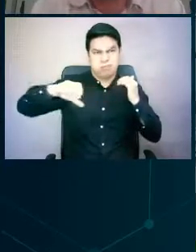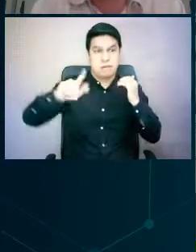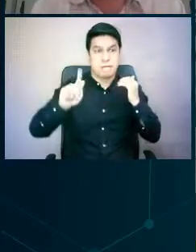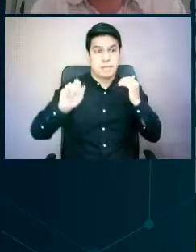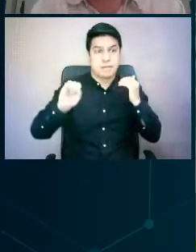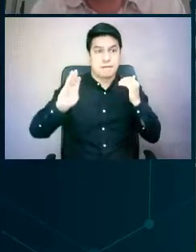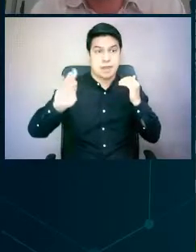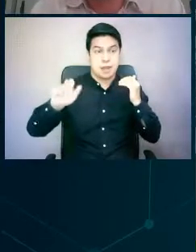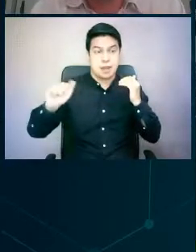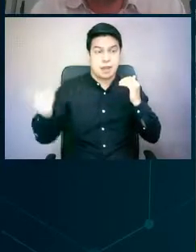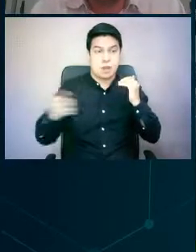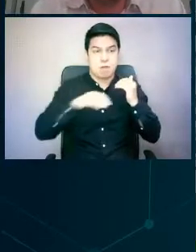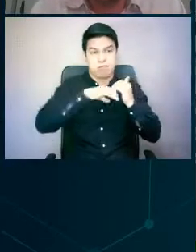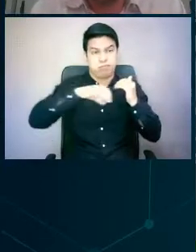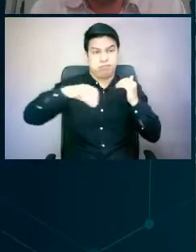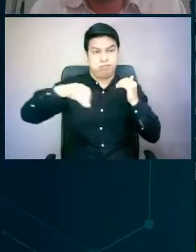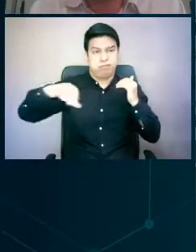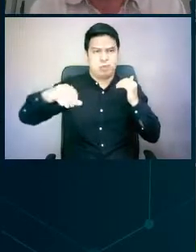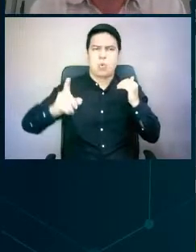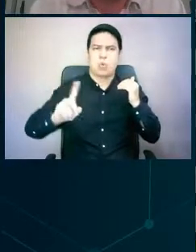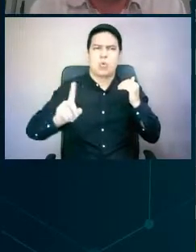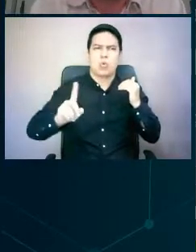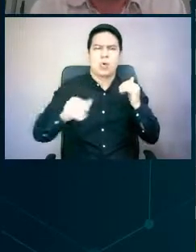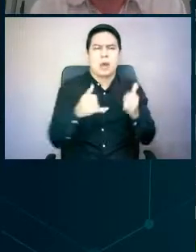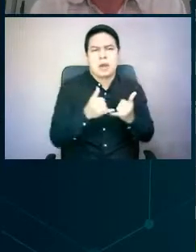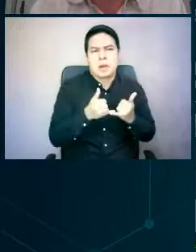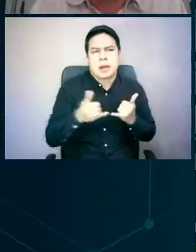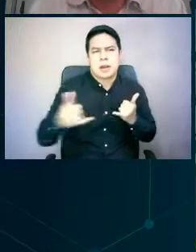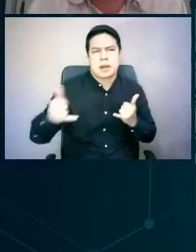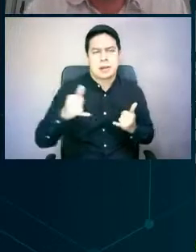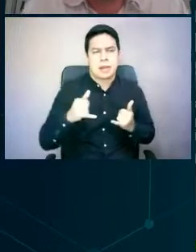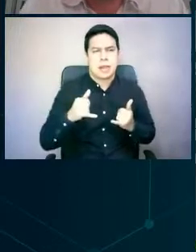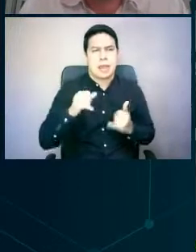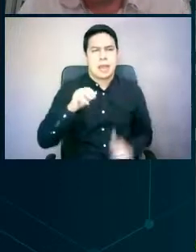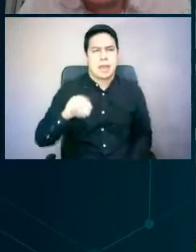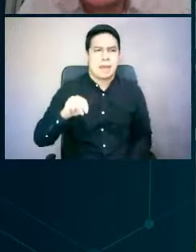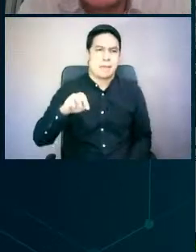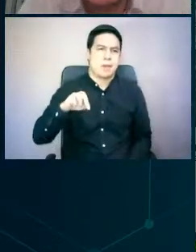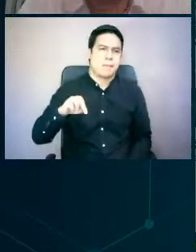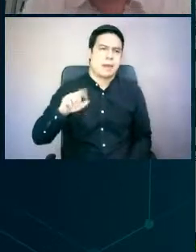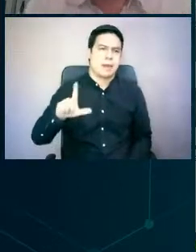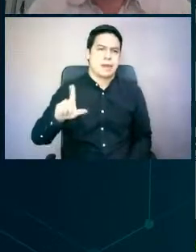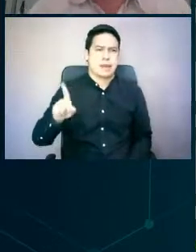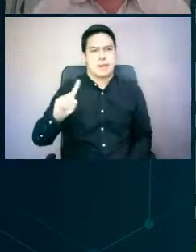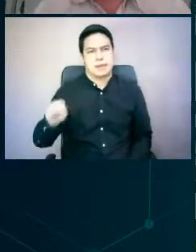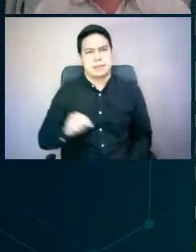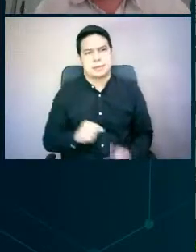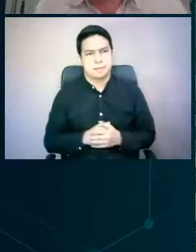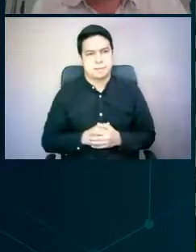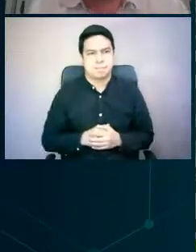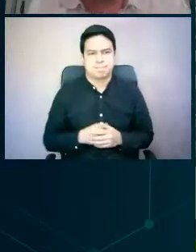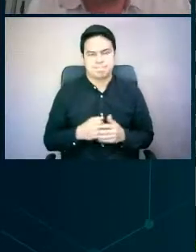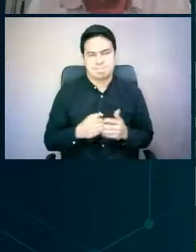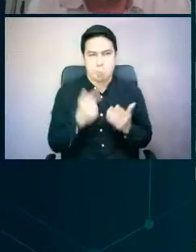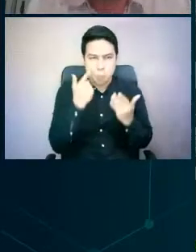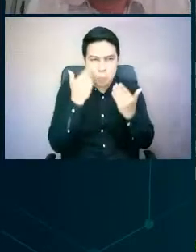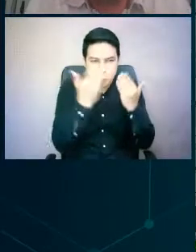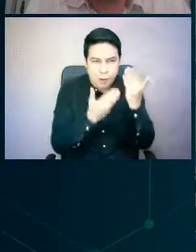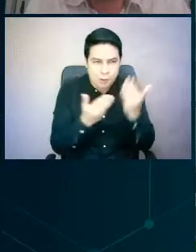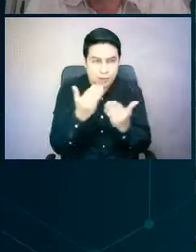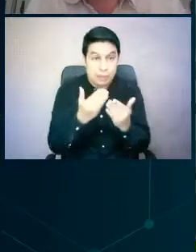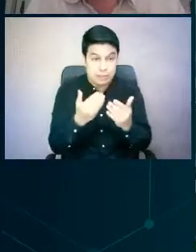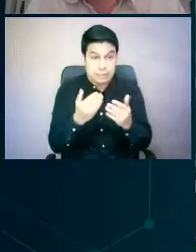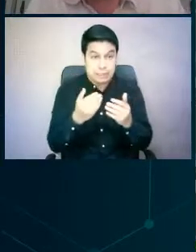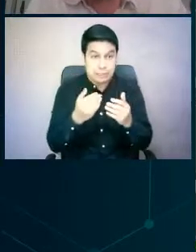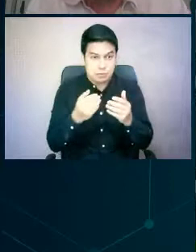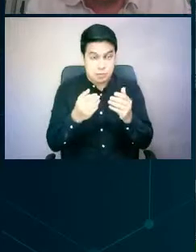ser un enlace por medio de la red MPLS. Y por medio de una herramienta de simulación que se llama Realizing